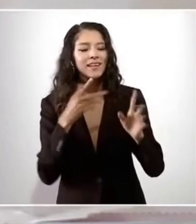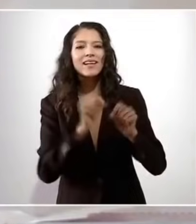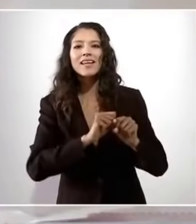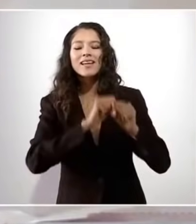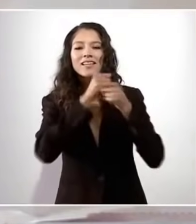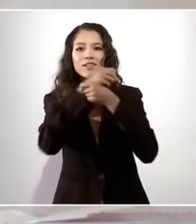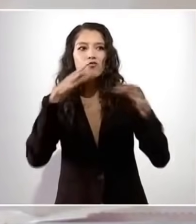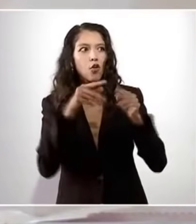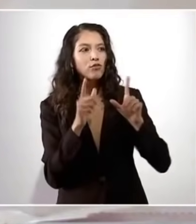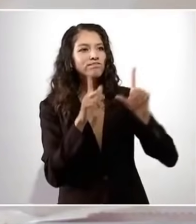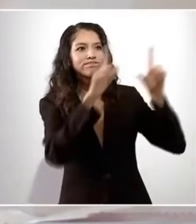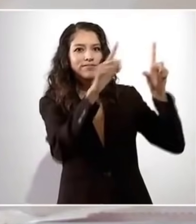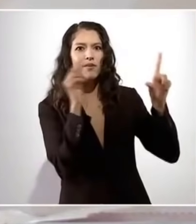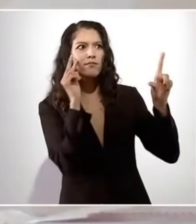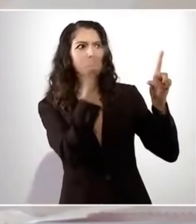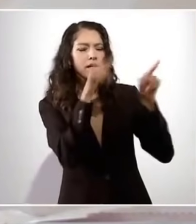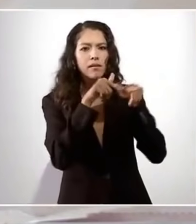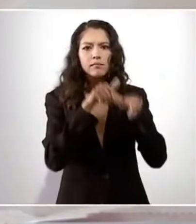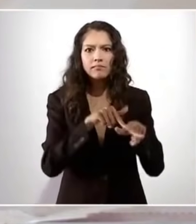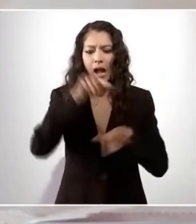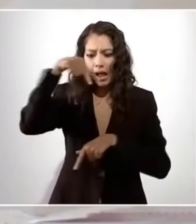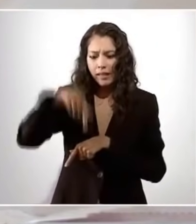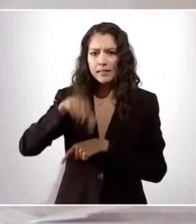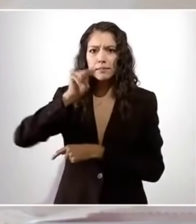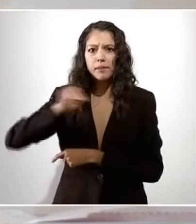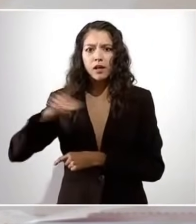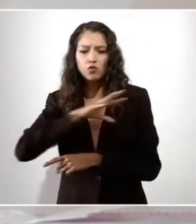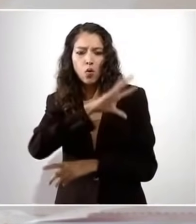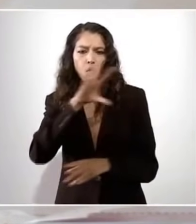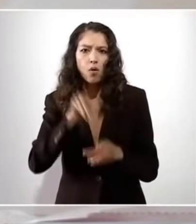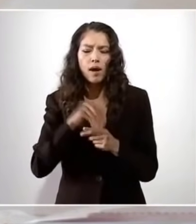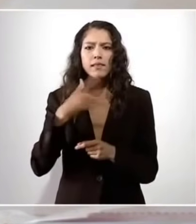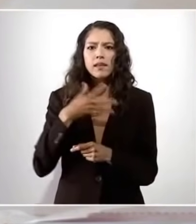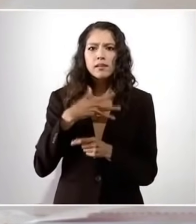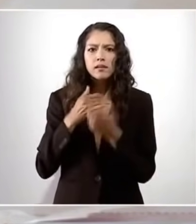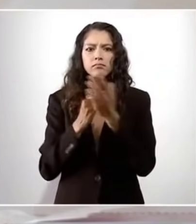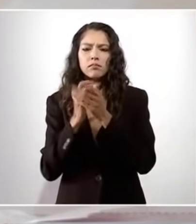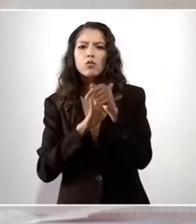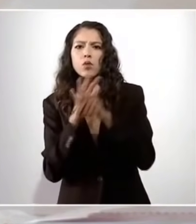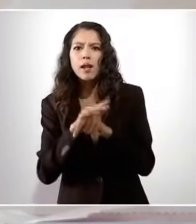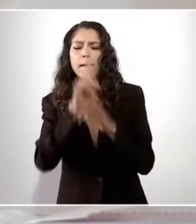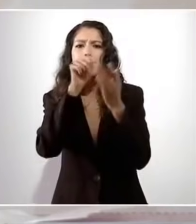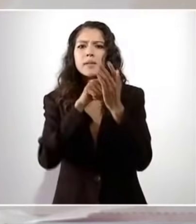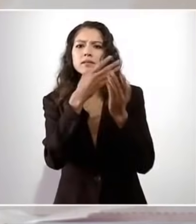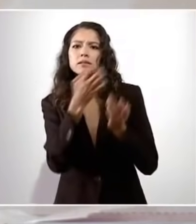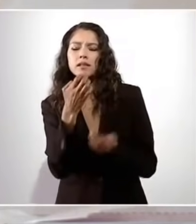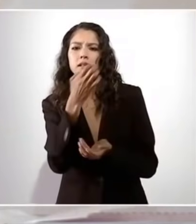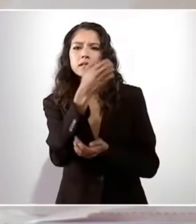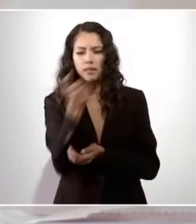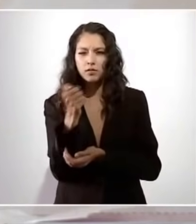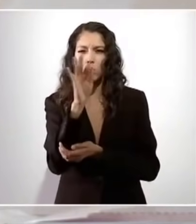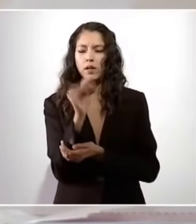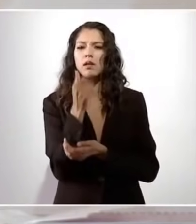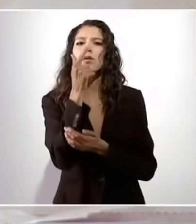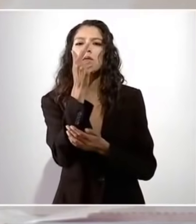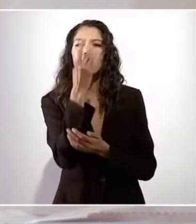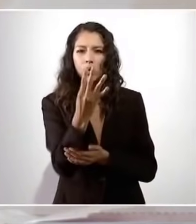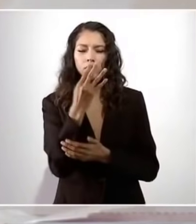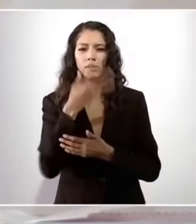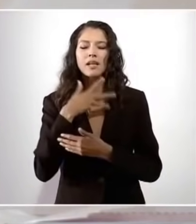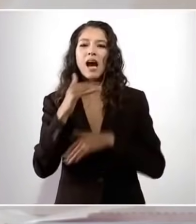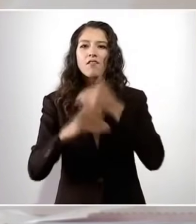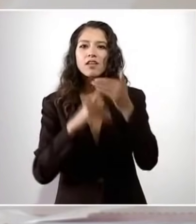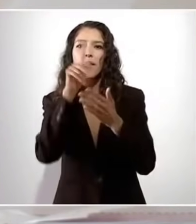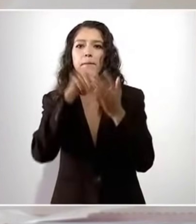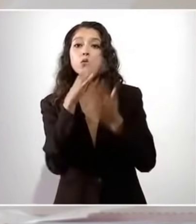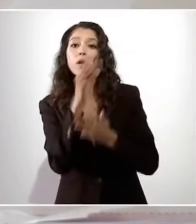la siguiente podemos ver que aquí en Michoacán el total de inmuebles que tenemos asignados son 9,644, llevamos un avance de 2,048,